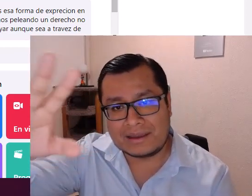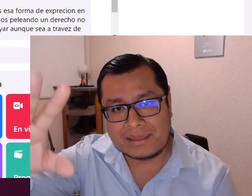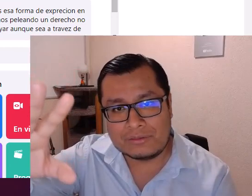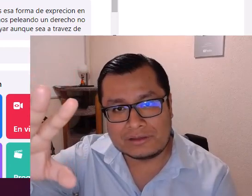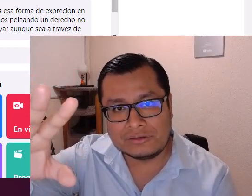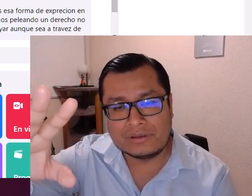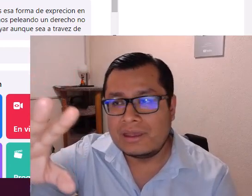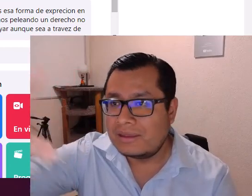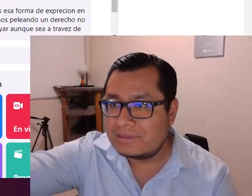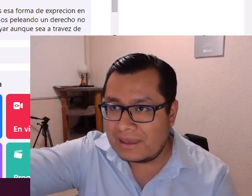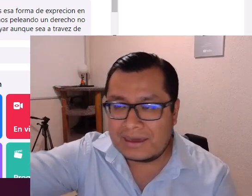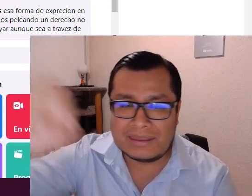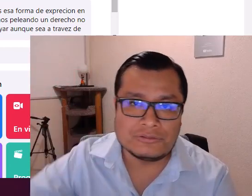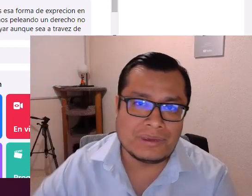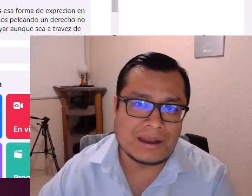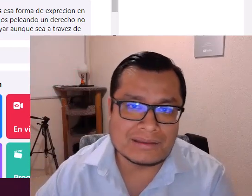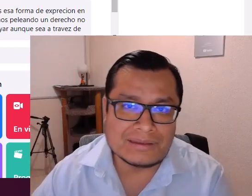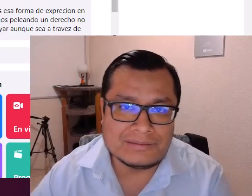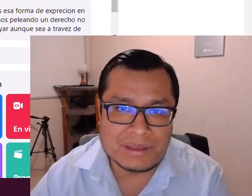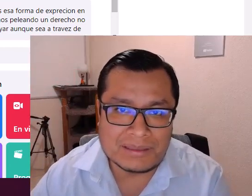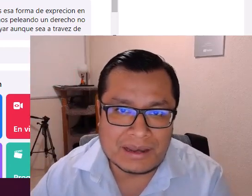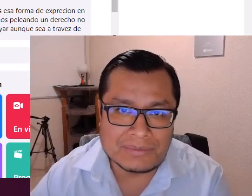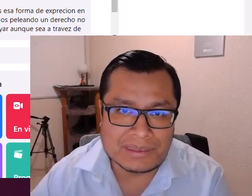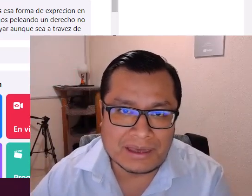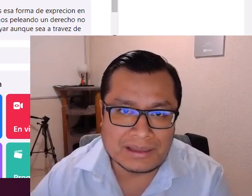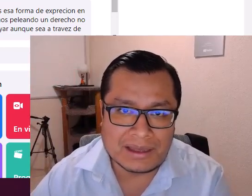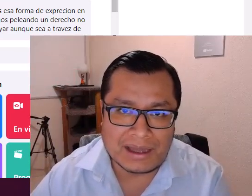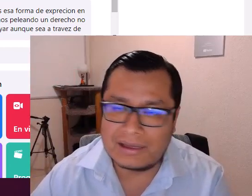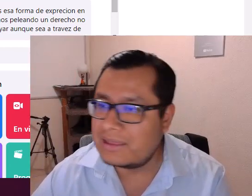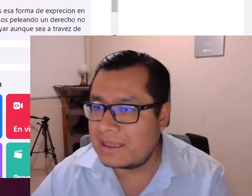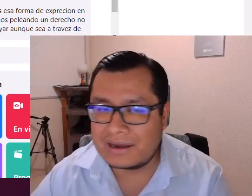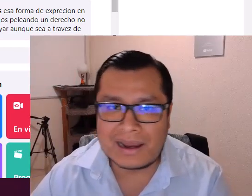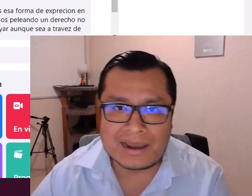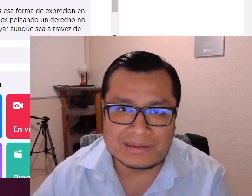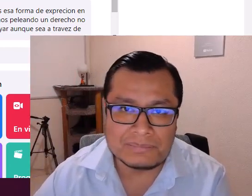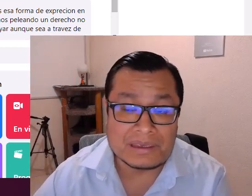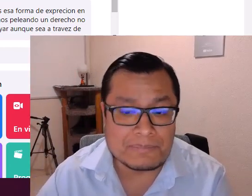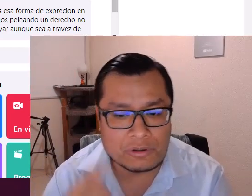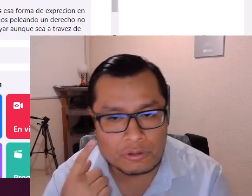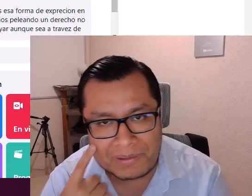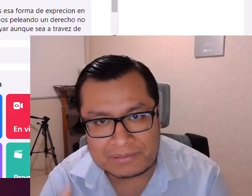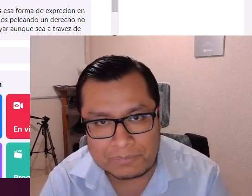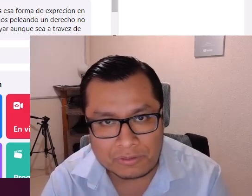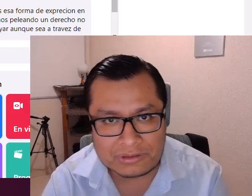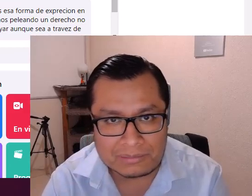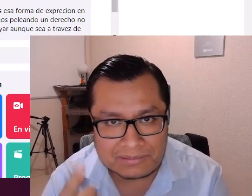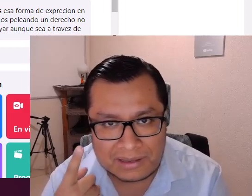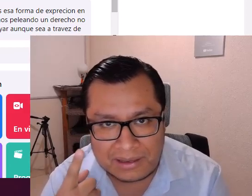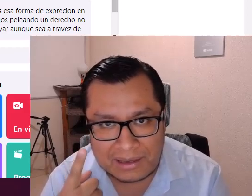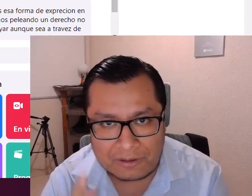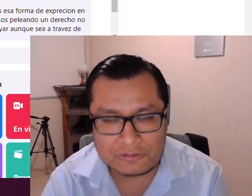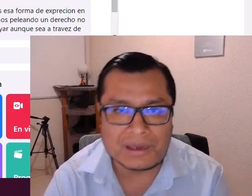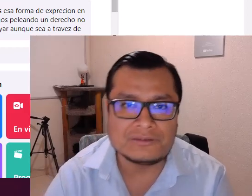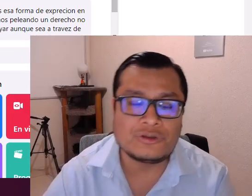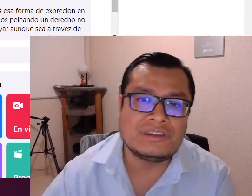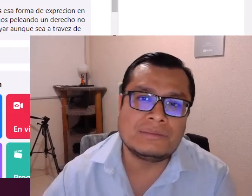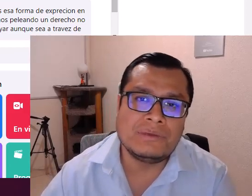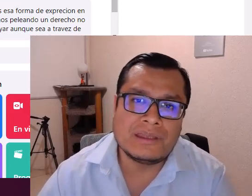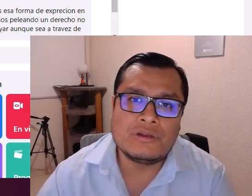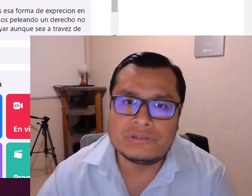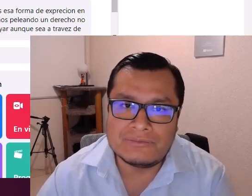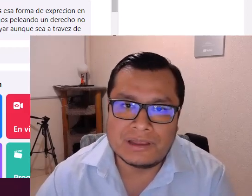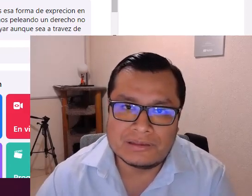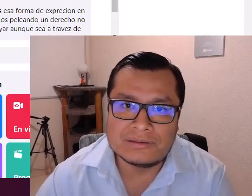así secretaria de Educación deje de subir a las 6:30 de la mañana de llegar a la SEP y preocúpese por los temas que los maestros